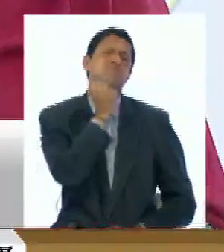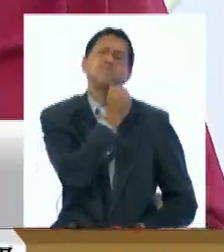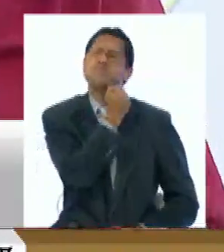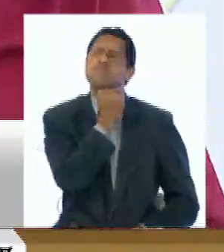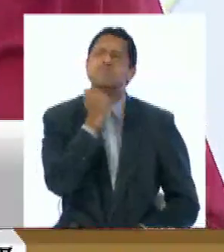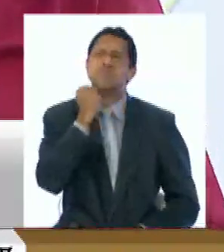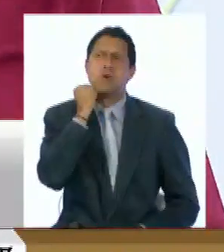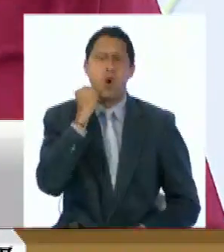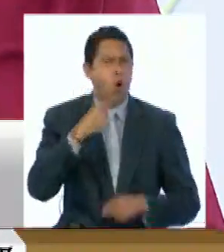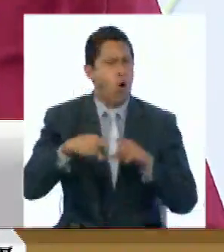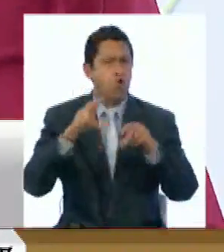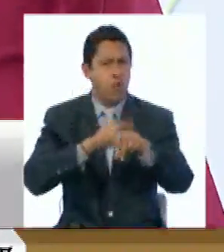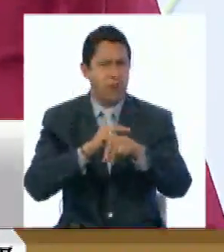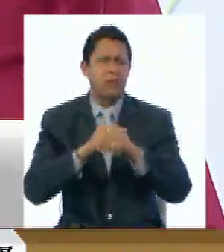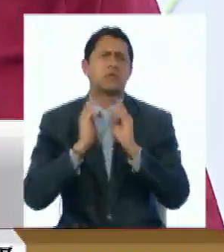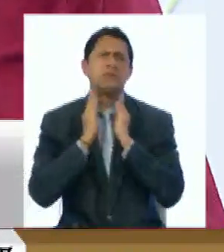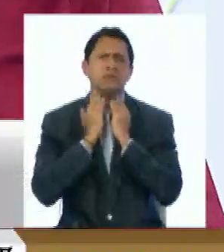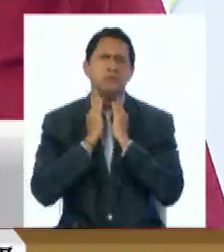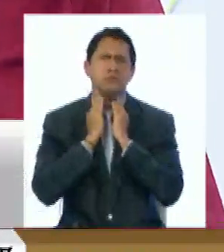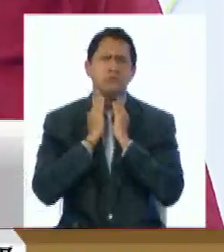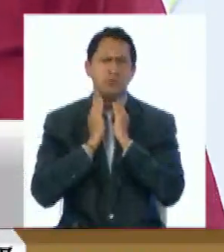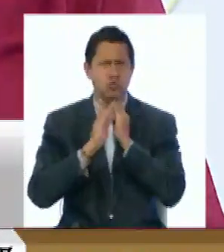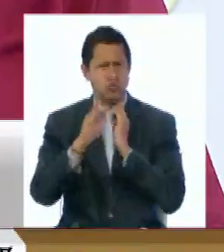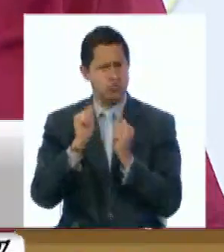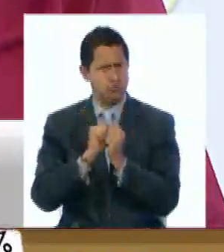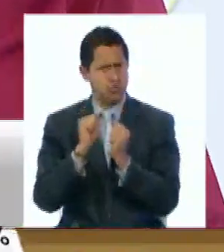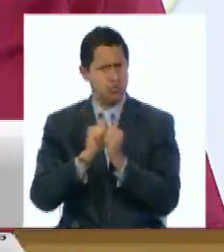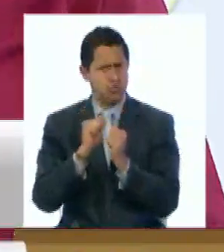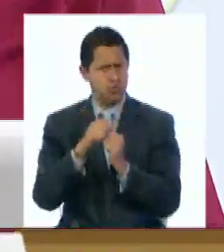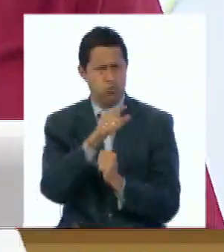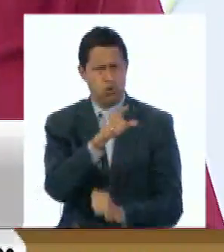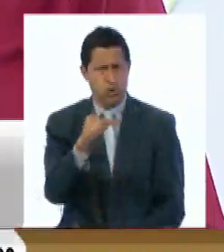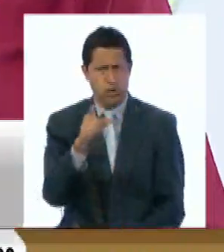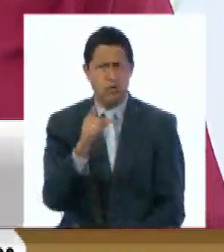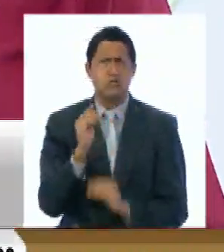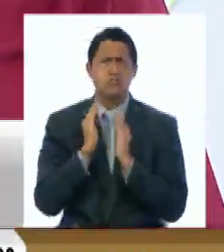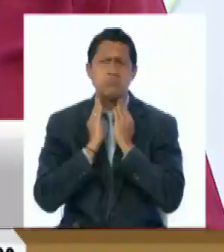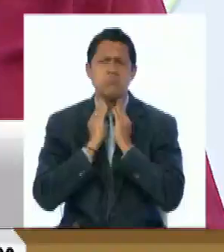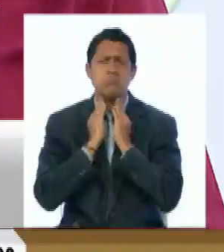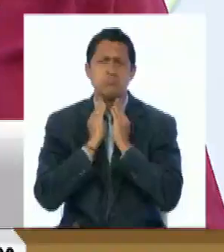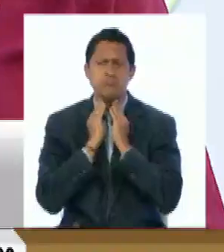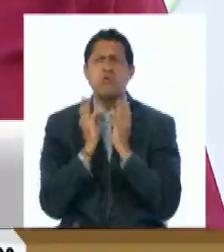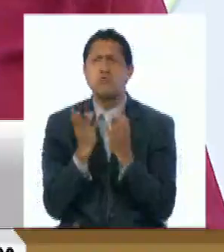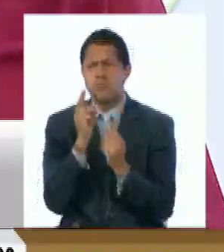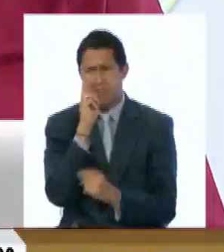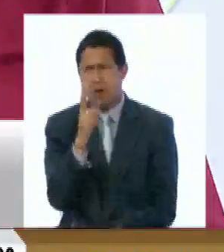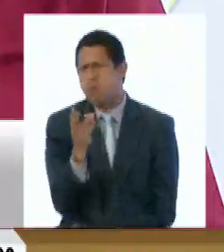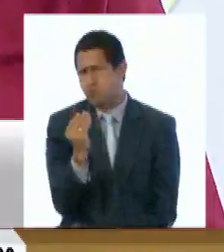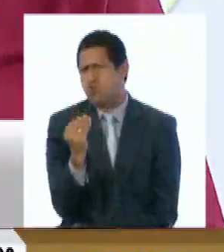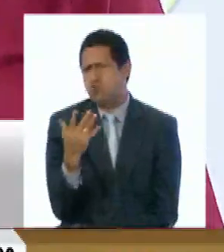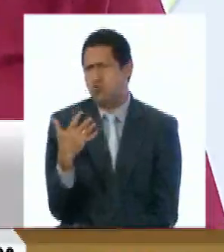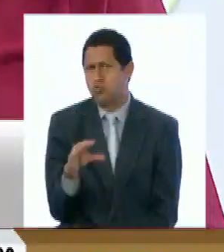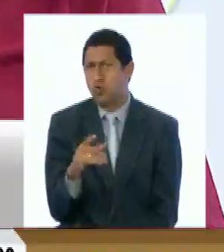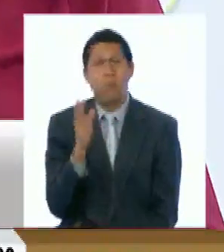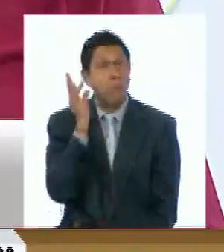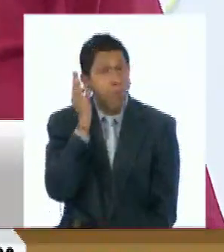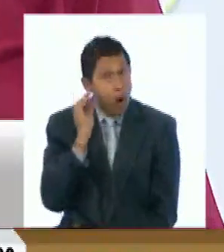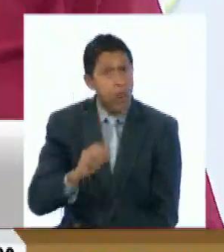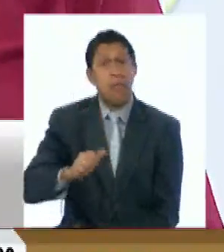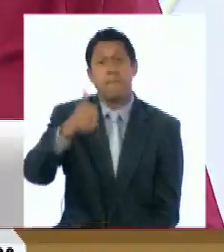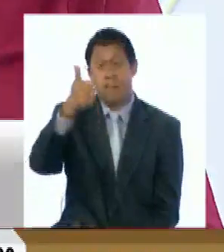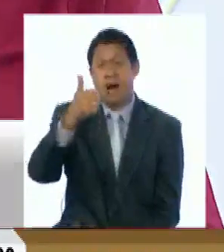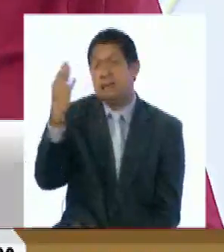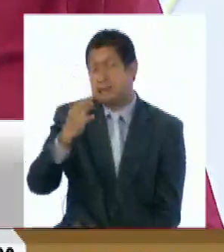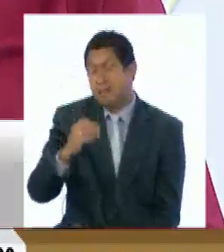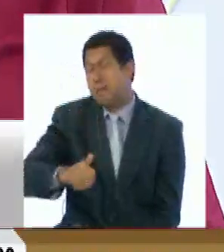cualquier otro especialista y le palpa el cuello y le consigue un nódulo la patología no hablar de tiroides muy frecuente más en mujer predomina